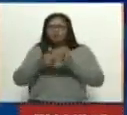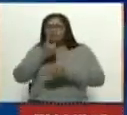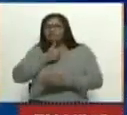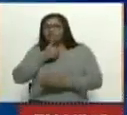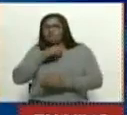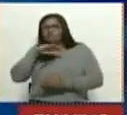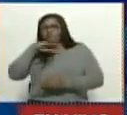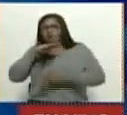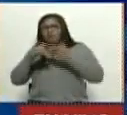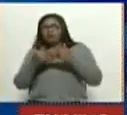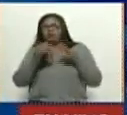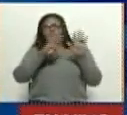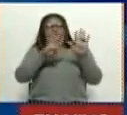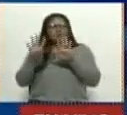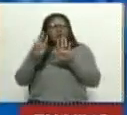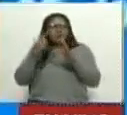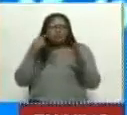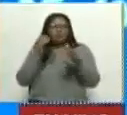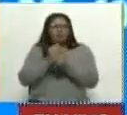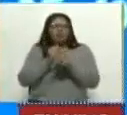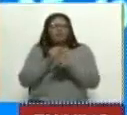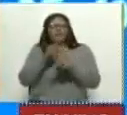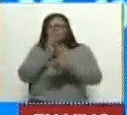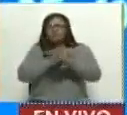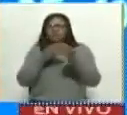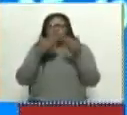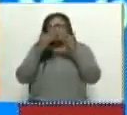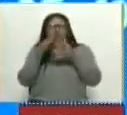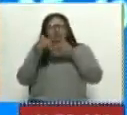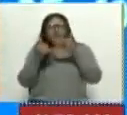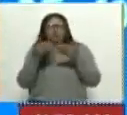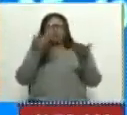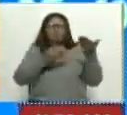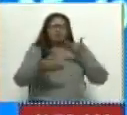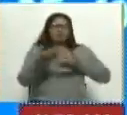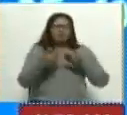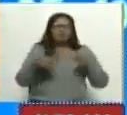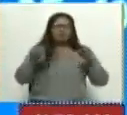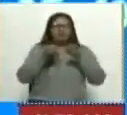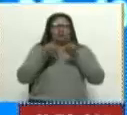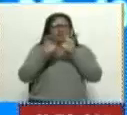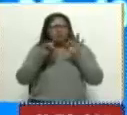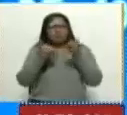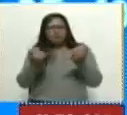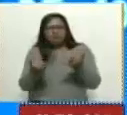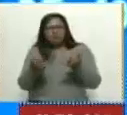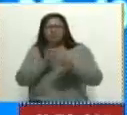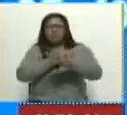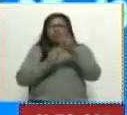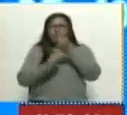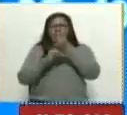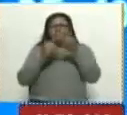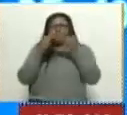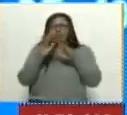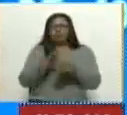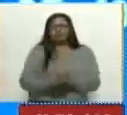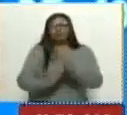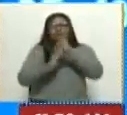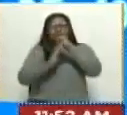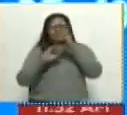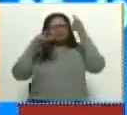en el año 99 tomar el poder político y ponerlo al servicio de las causas populares El comandante Chávez